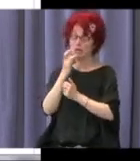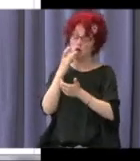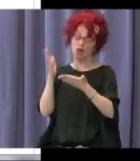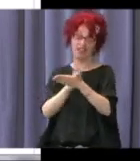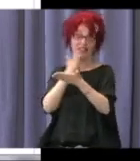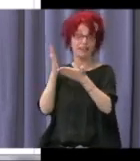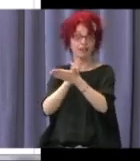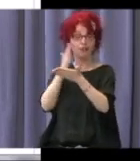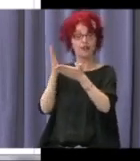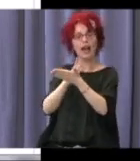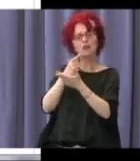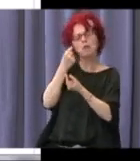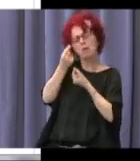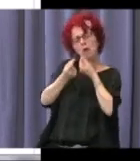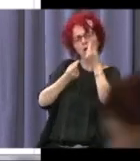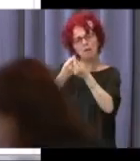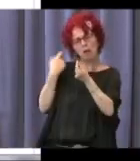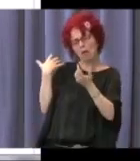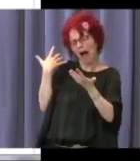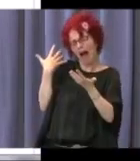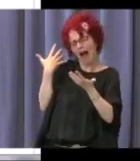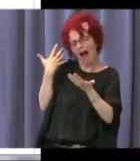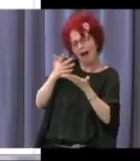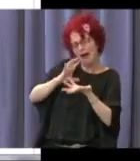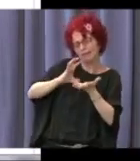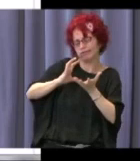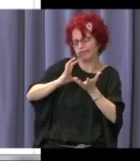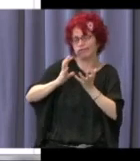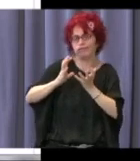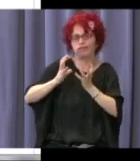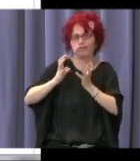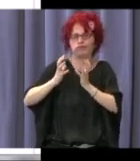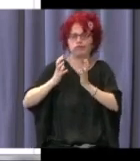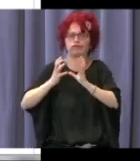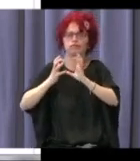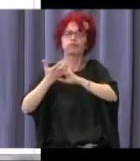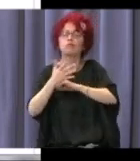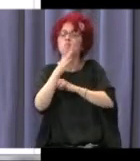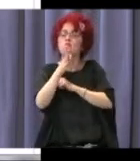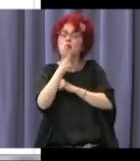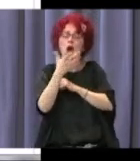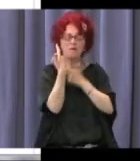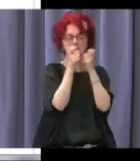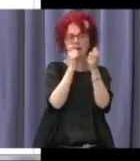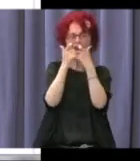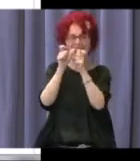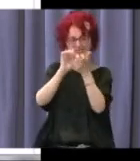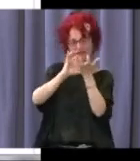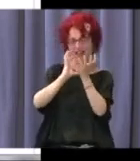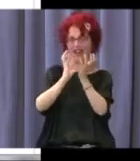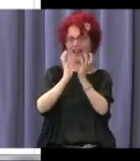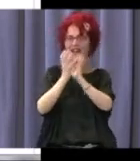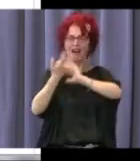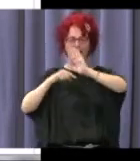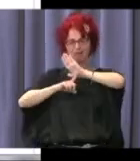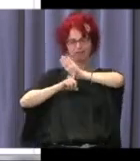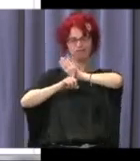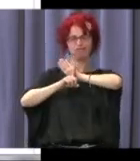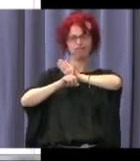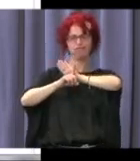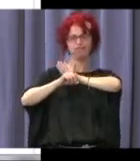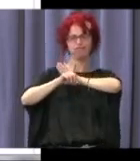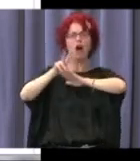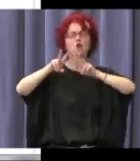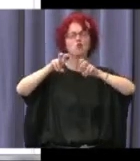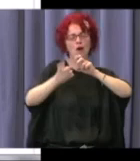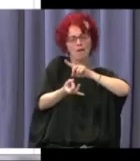cómo cambian las lenguas cuando son, porque son lenguas vivas, y cambian también muchas veces, y esto es un fenómeno nuevo, porque la gente ahora,